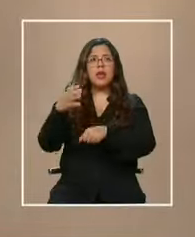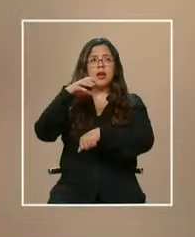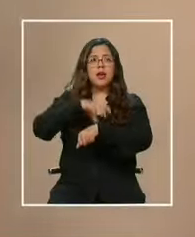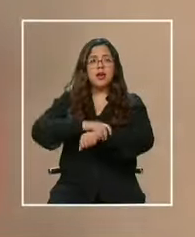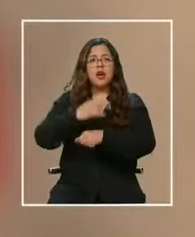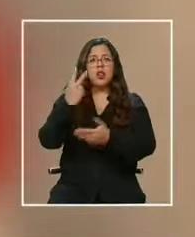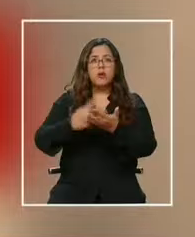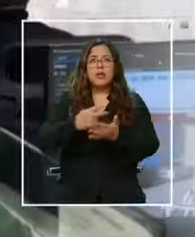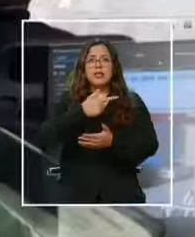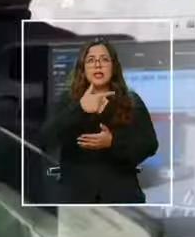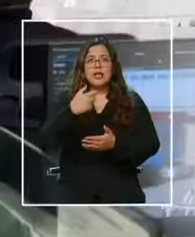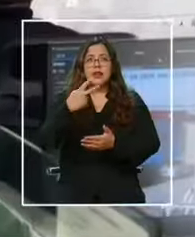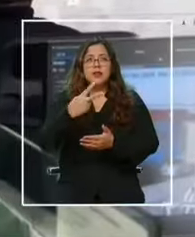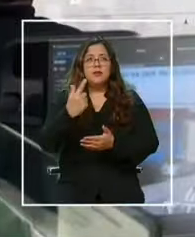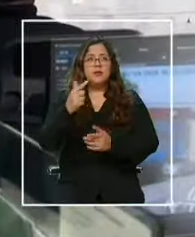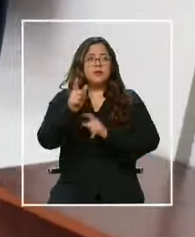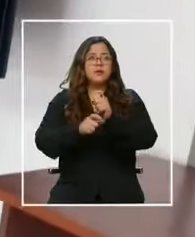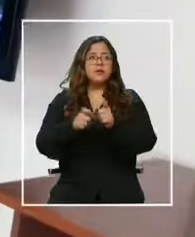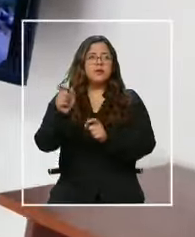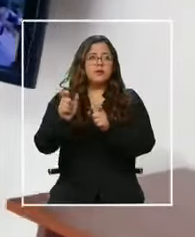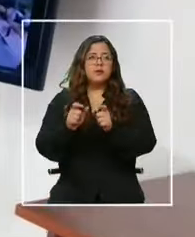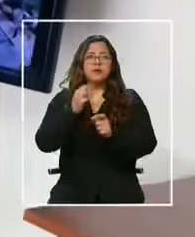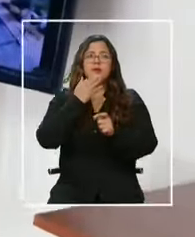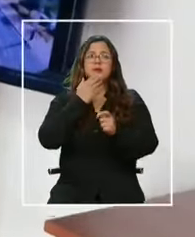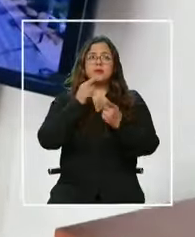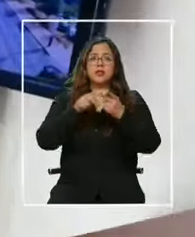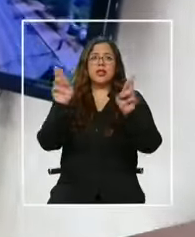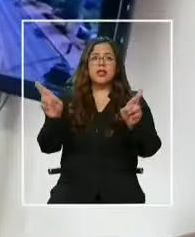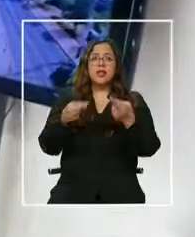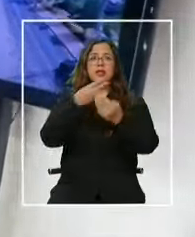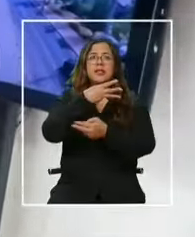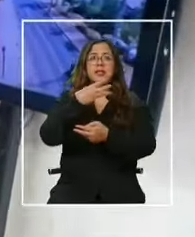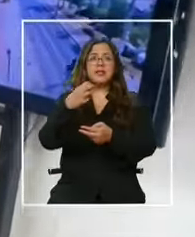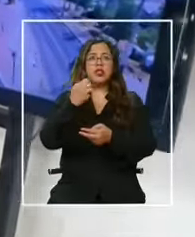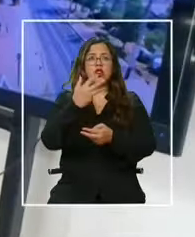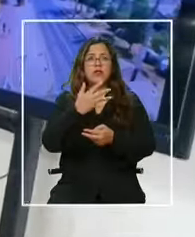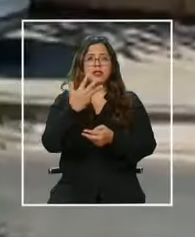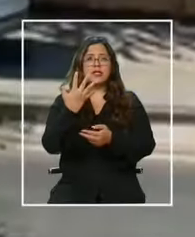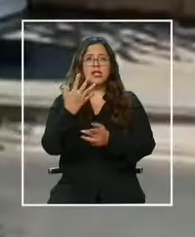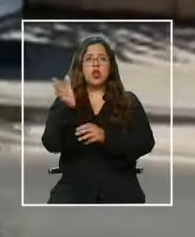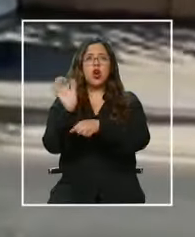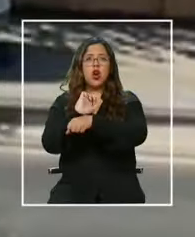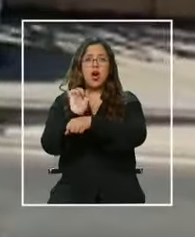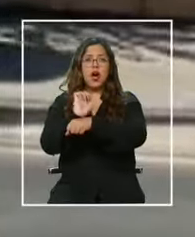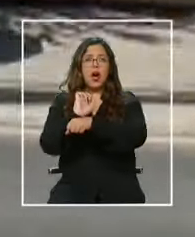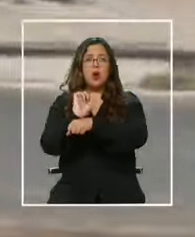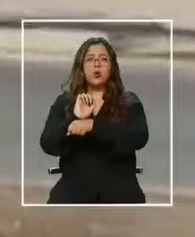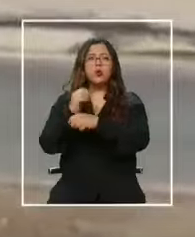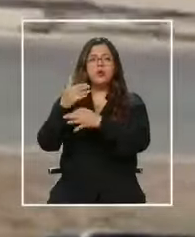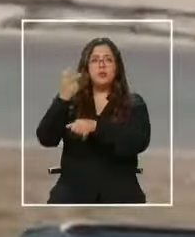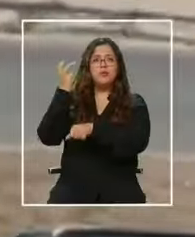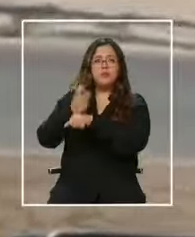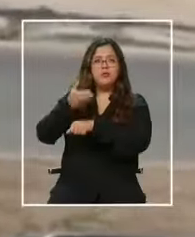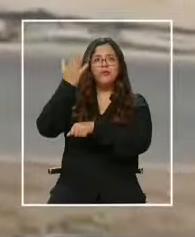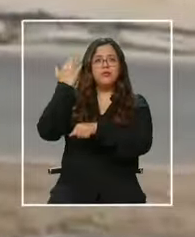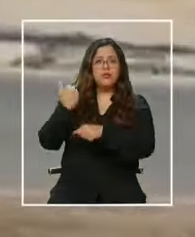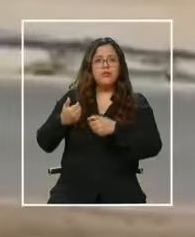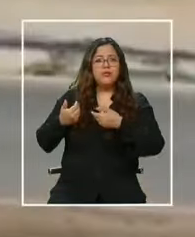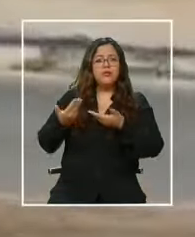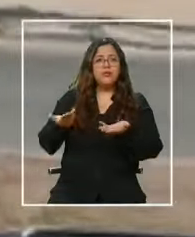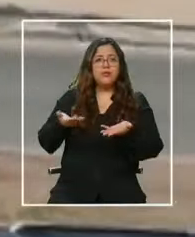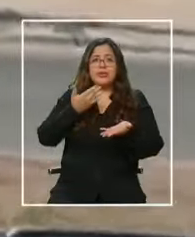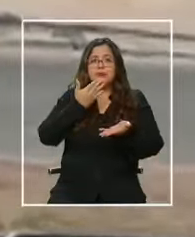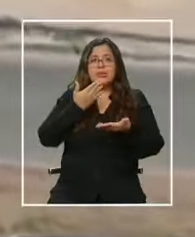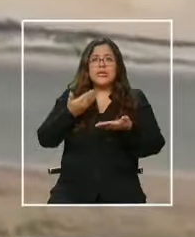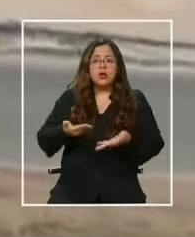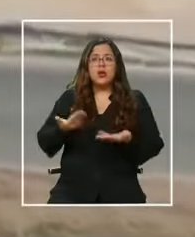a 2.727 personas y se han recuperado 395 vehículos con encargo de robo vigente.